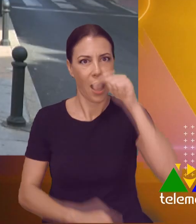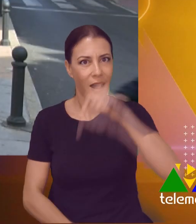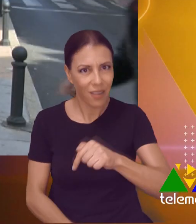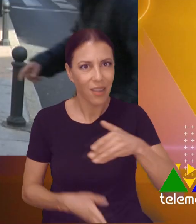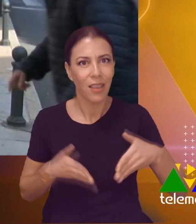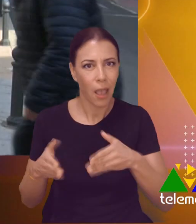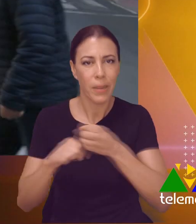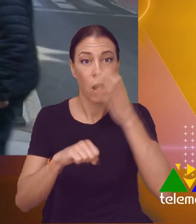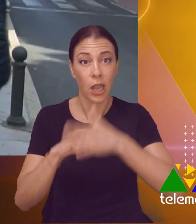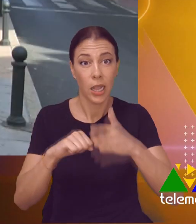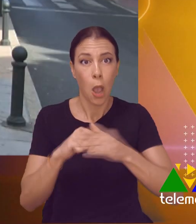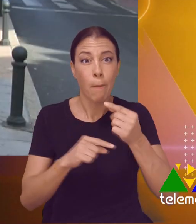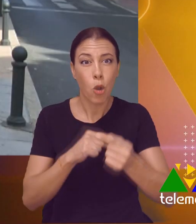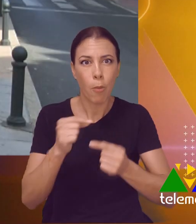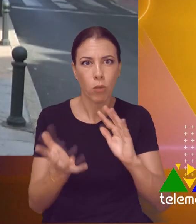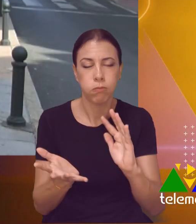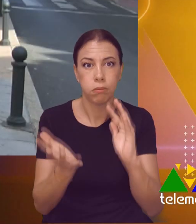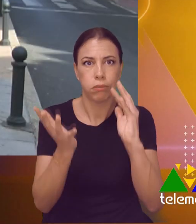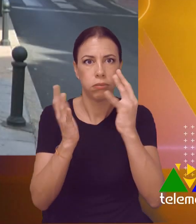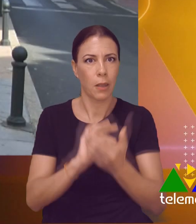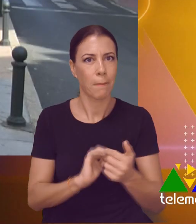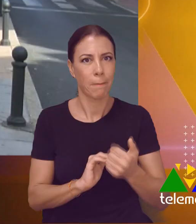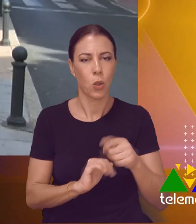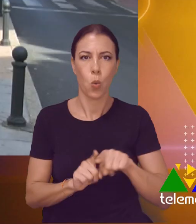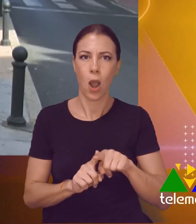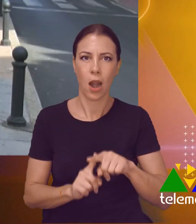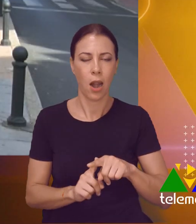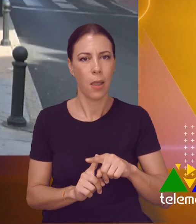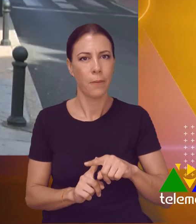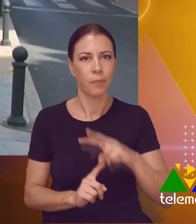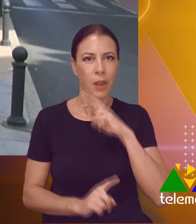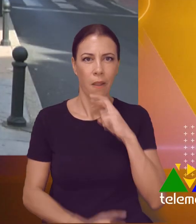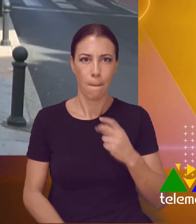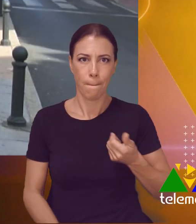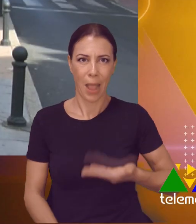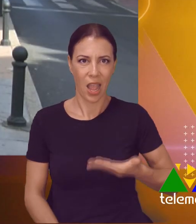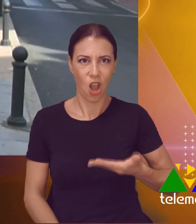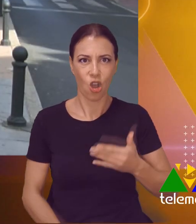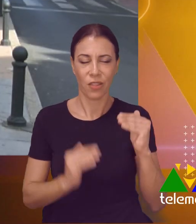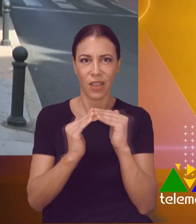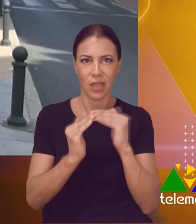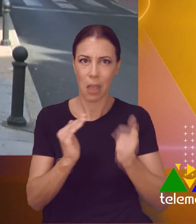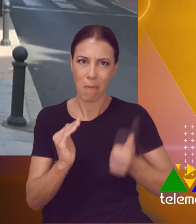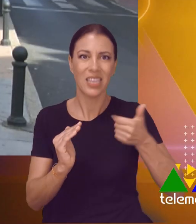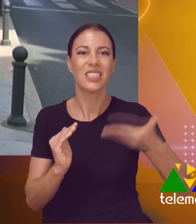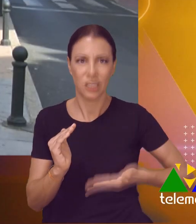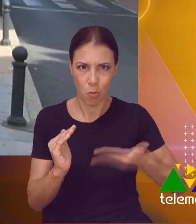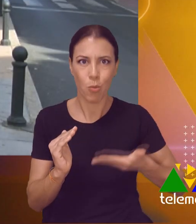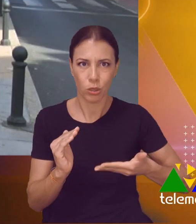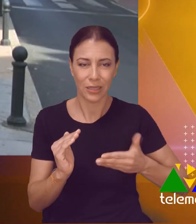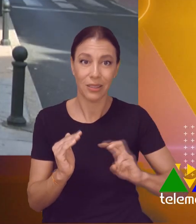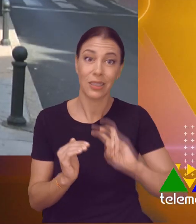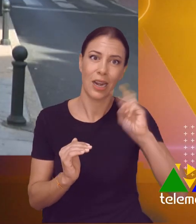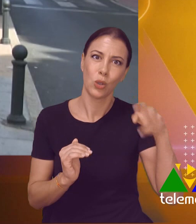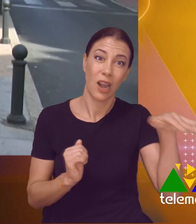tiempo un valor de vivienda mucho más importante que la Esparraguera. El Calle de